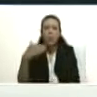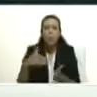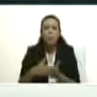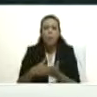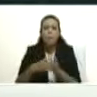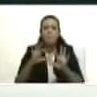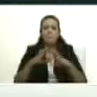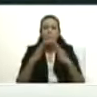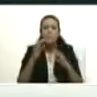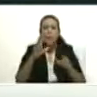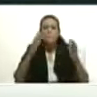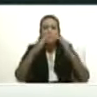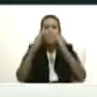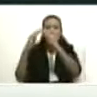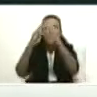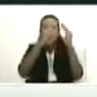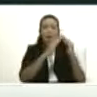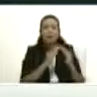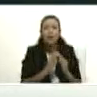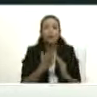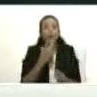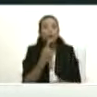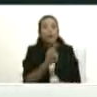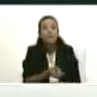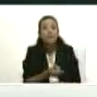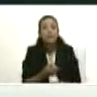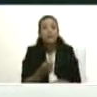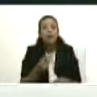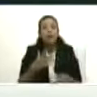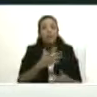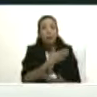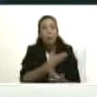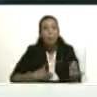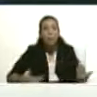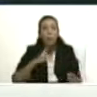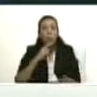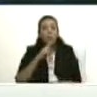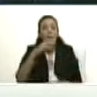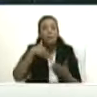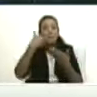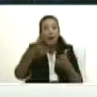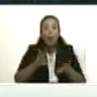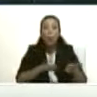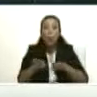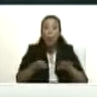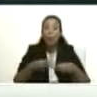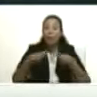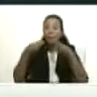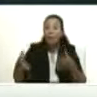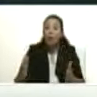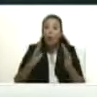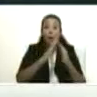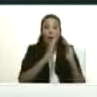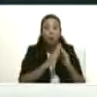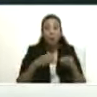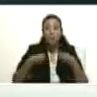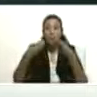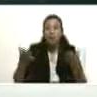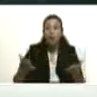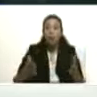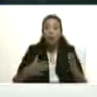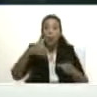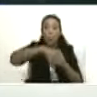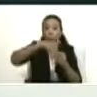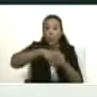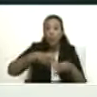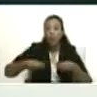fíjese, una cosa impresionante. Por eso es que yo le decía en su programa, presidente, cada vez que entregamos un apartamento, cada vez que damos un proceso